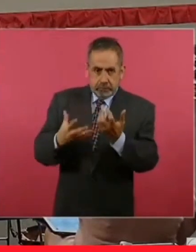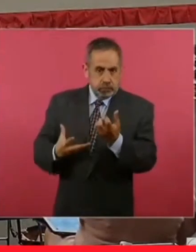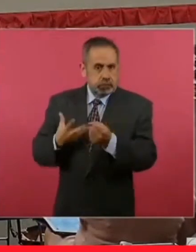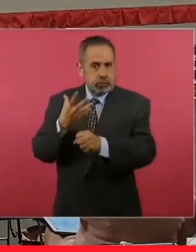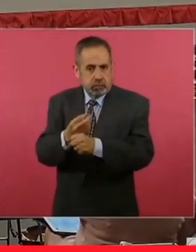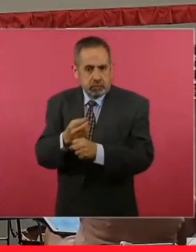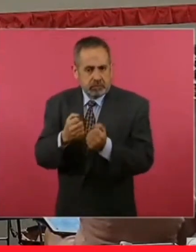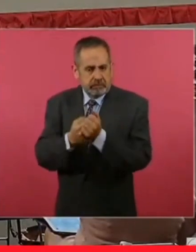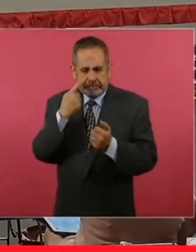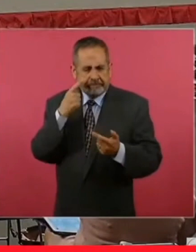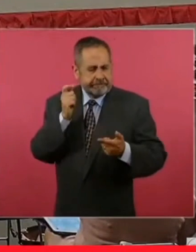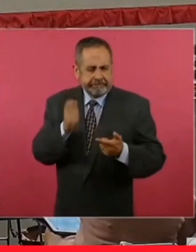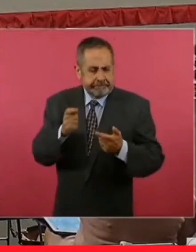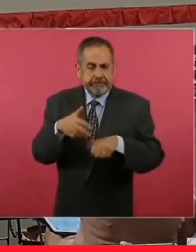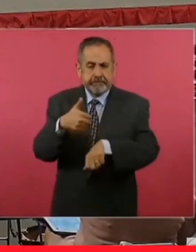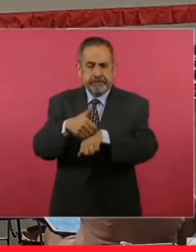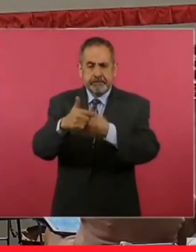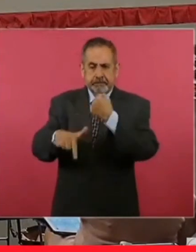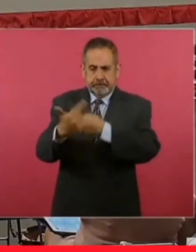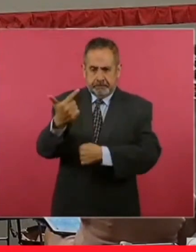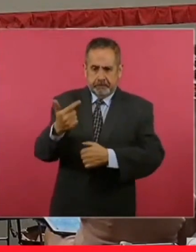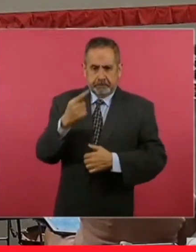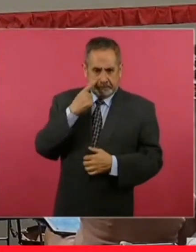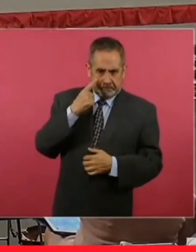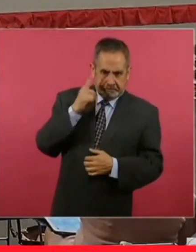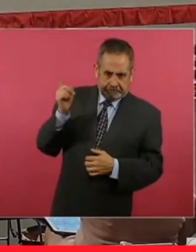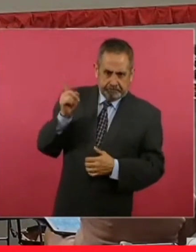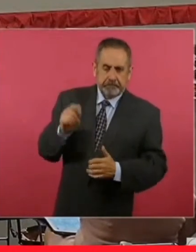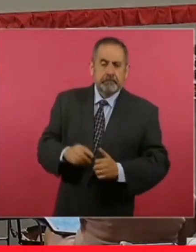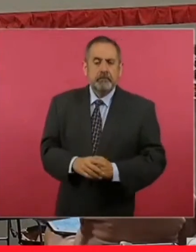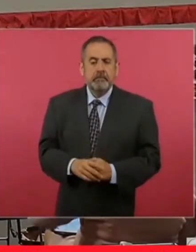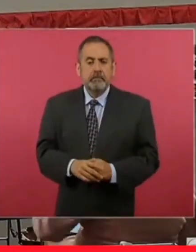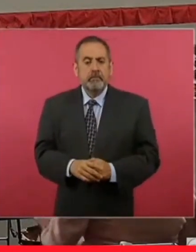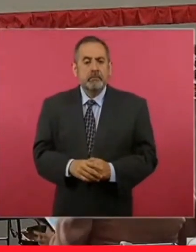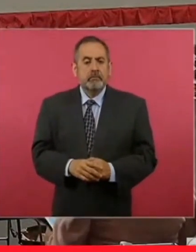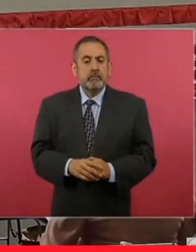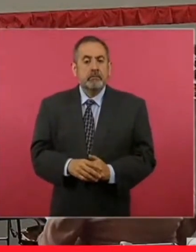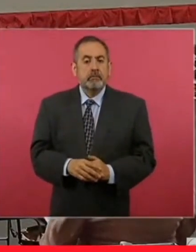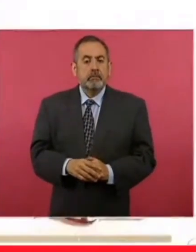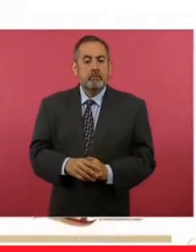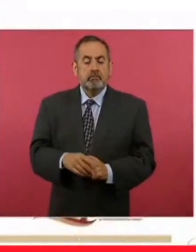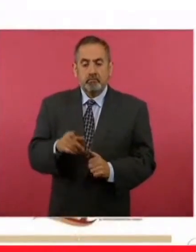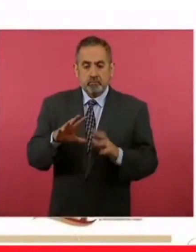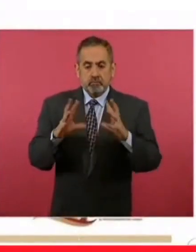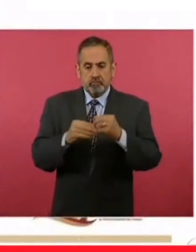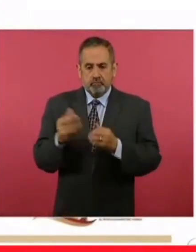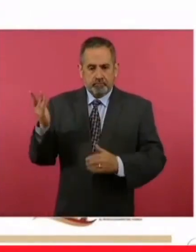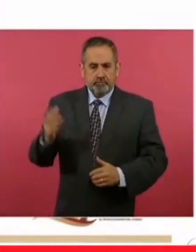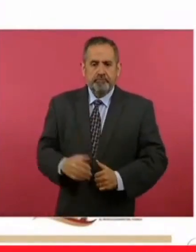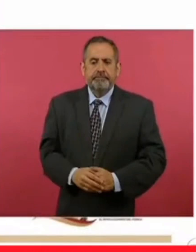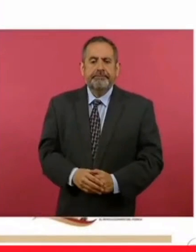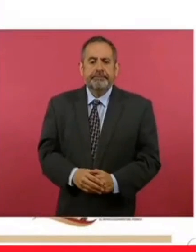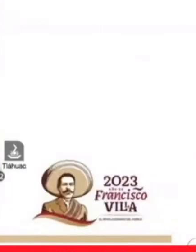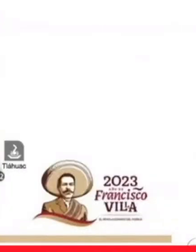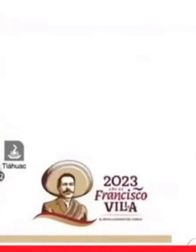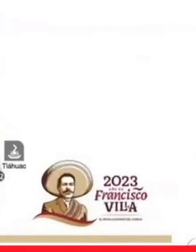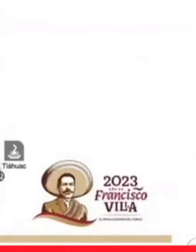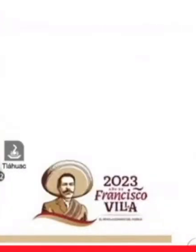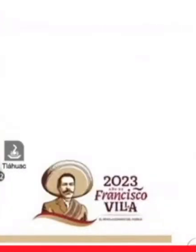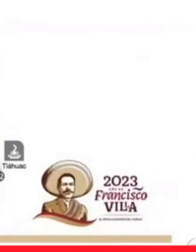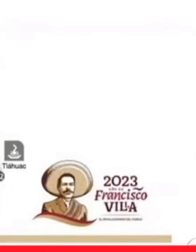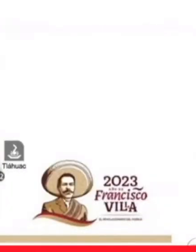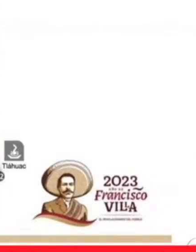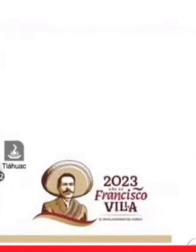y rehabilitación de la línea 12. La línea 12 del metro tiene un total de 23